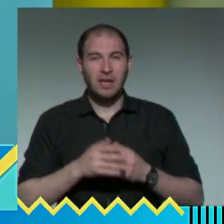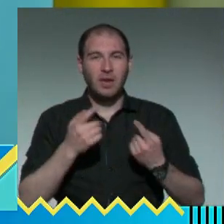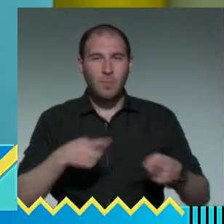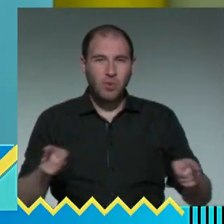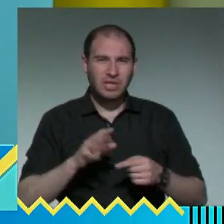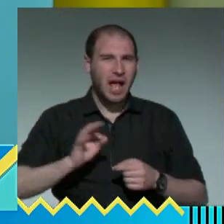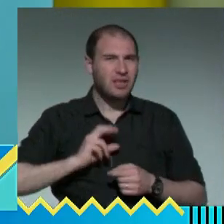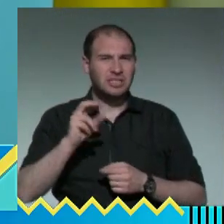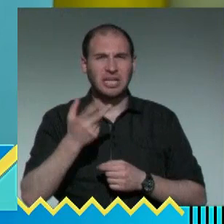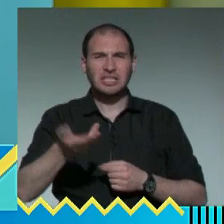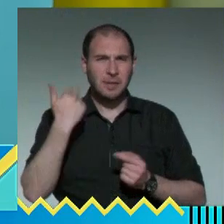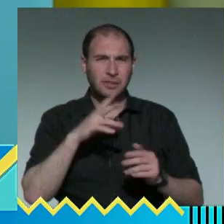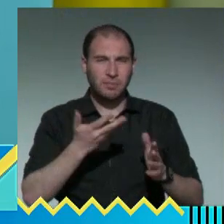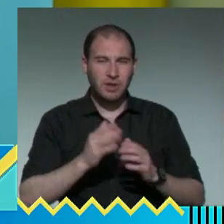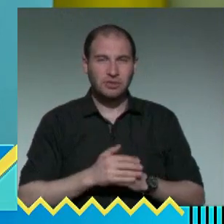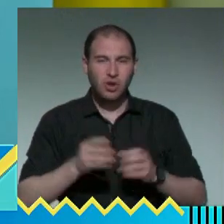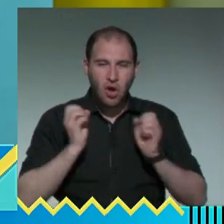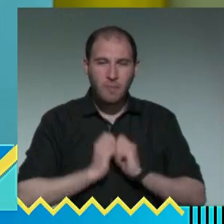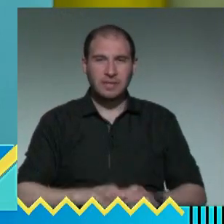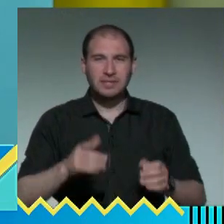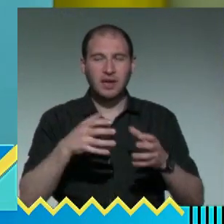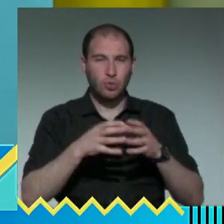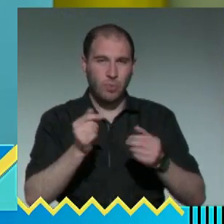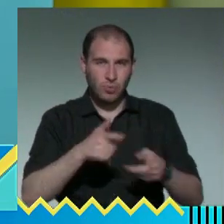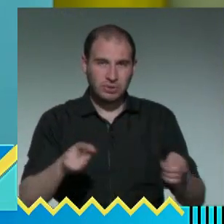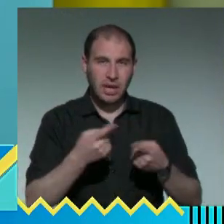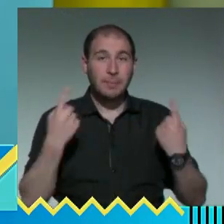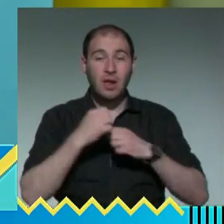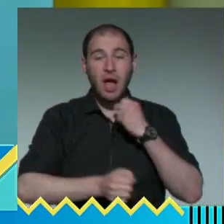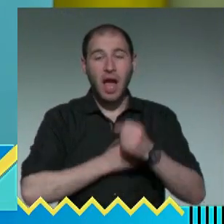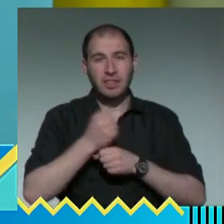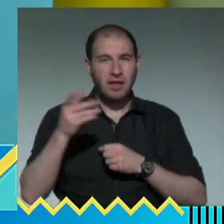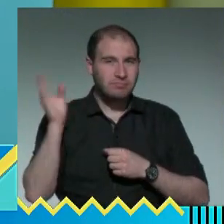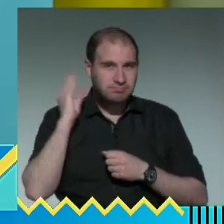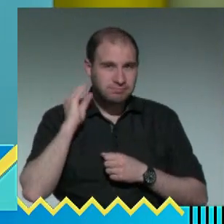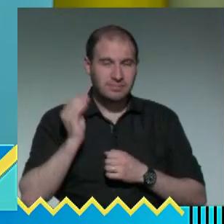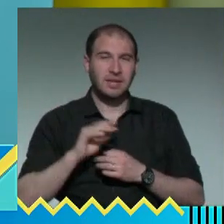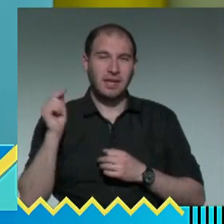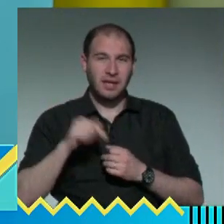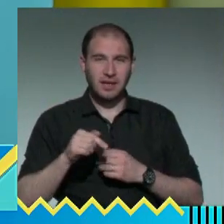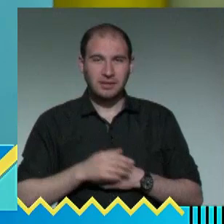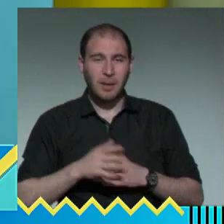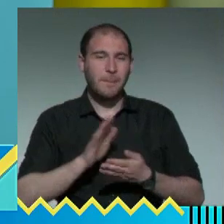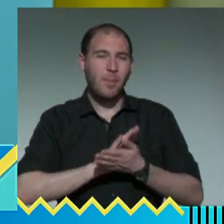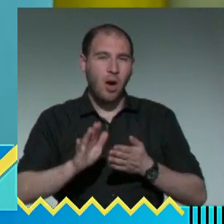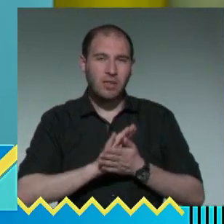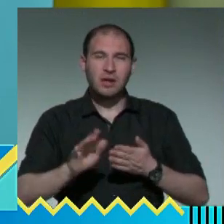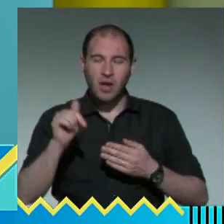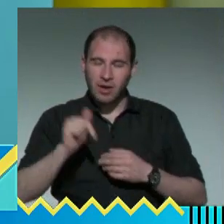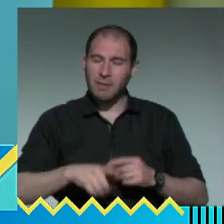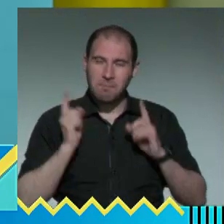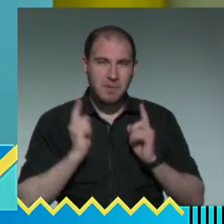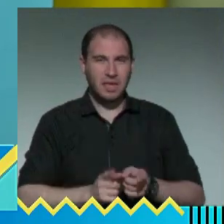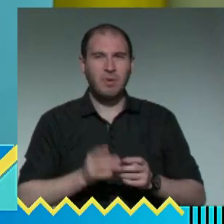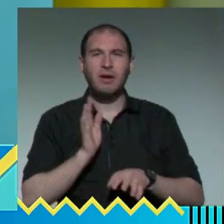hace 30 años. Podemos hablar del origen de Soda Stereo, pero que al día de hoy lo escuchamos y sigue siendo tan moderno, tan actual. Bueno,